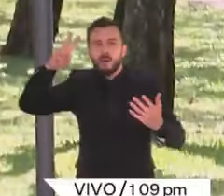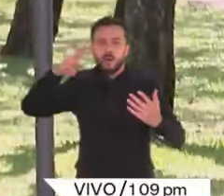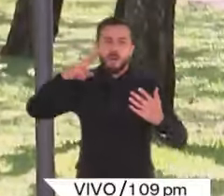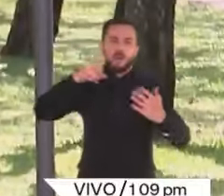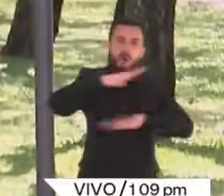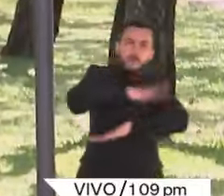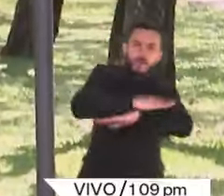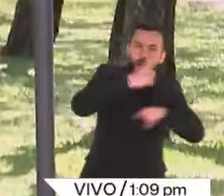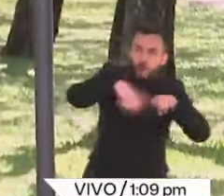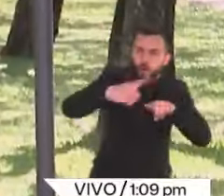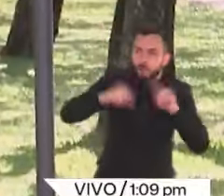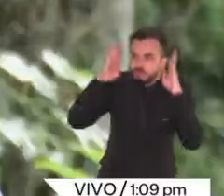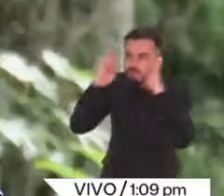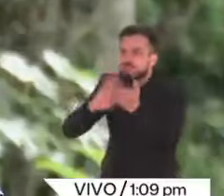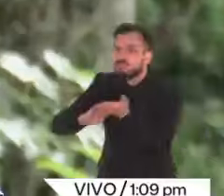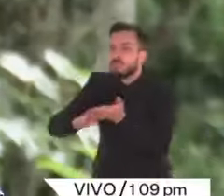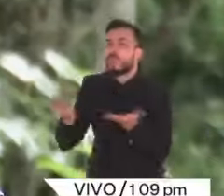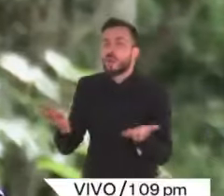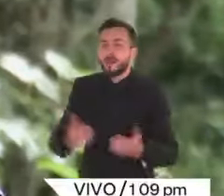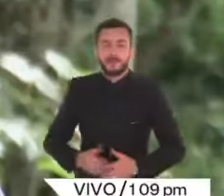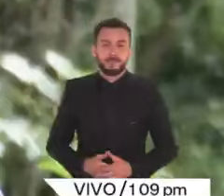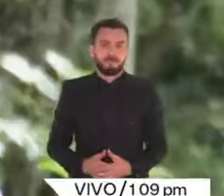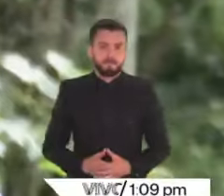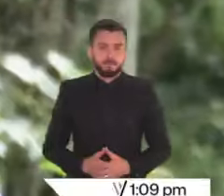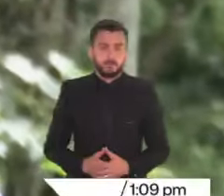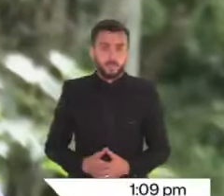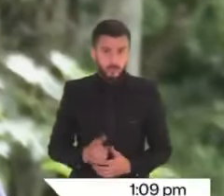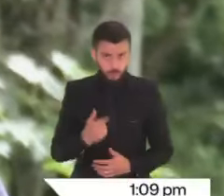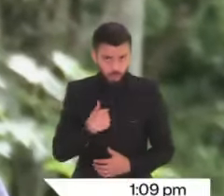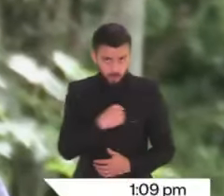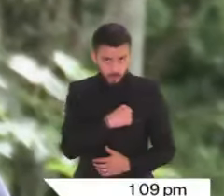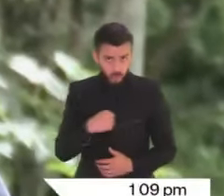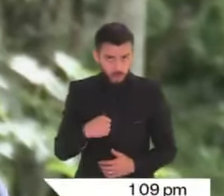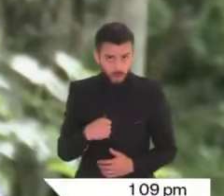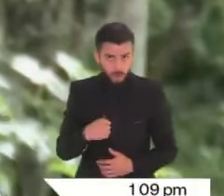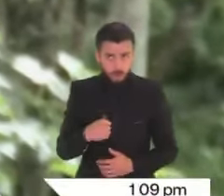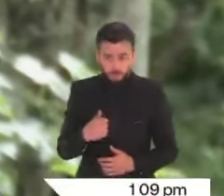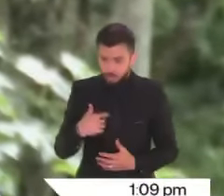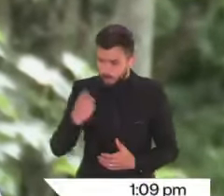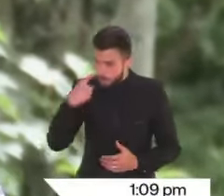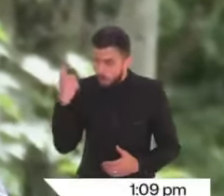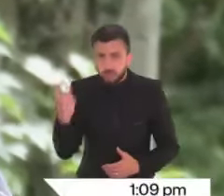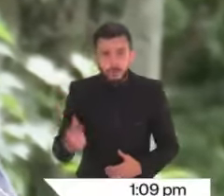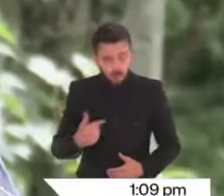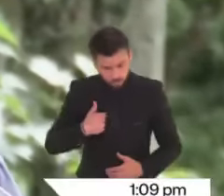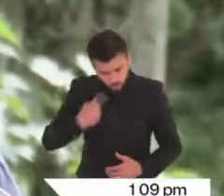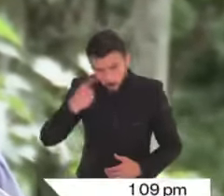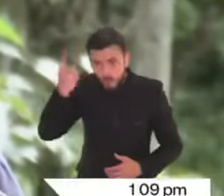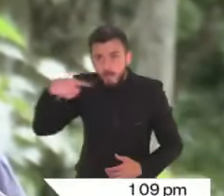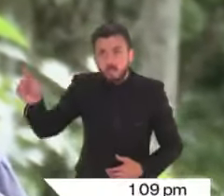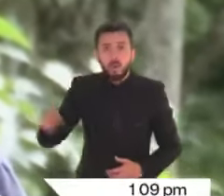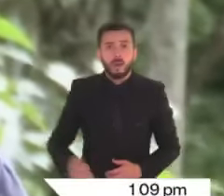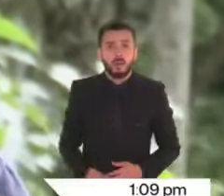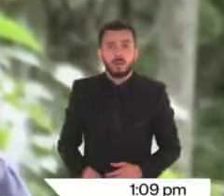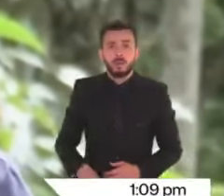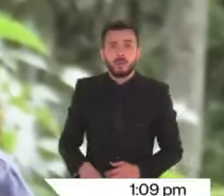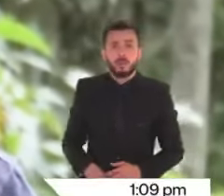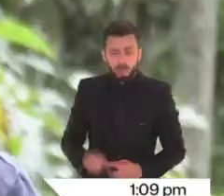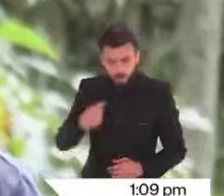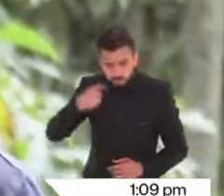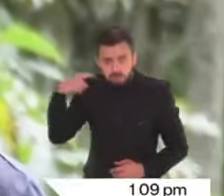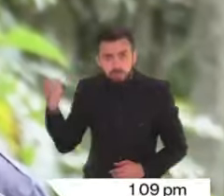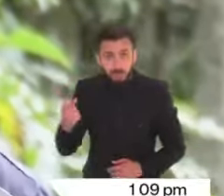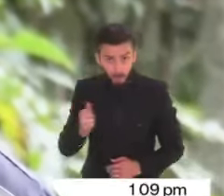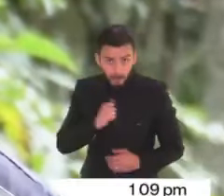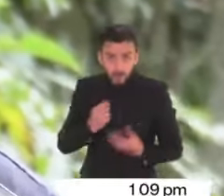testimonio. Personalmente yo no voy a dejar de buscarla. La voy a buscar por cielo y tierra, mientras Dios me preste